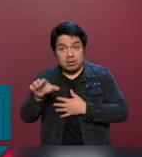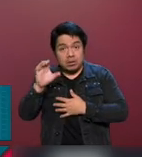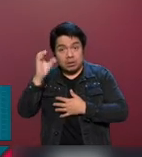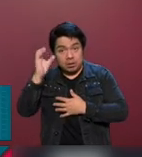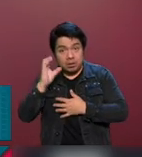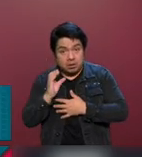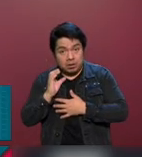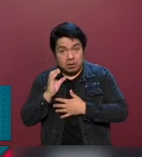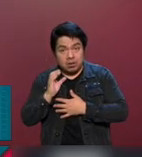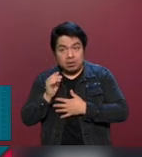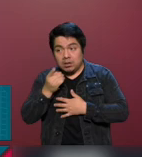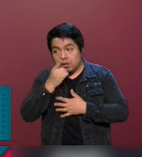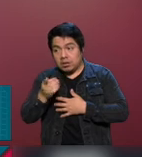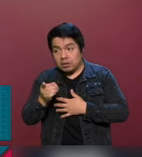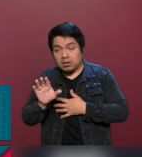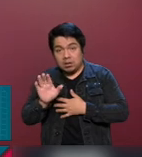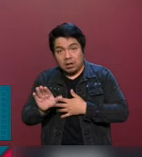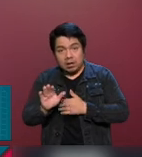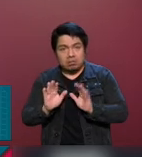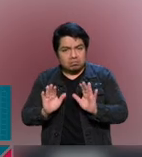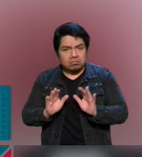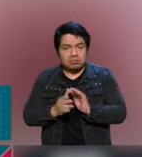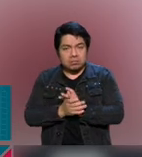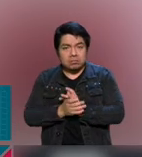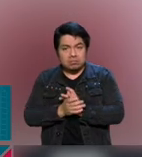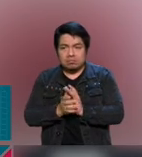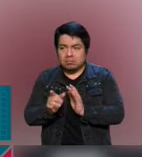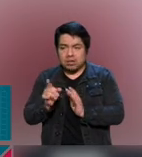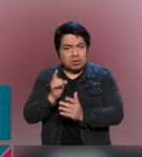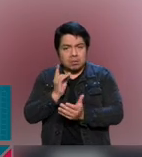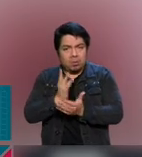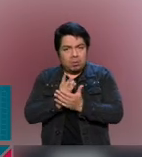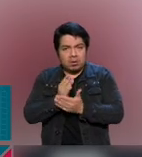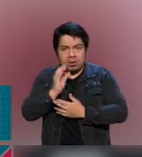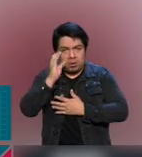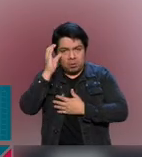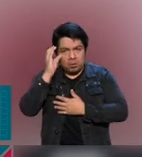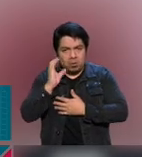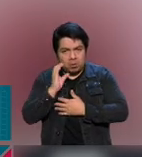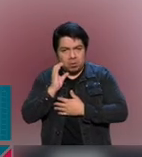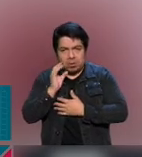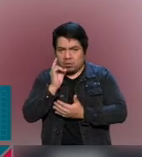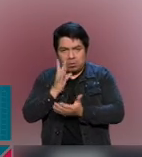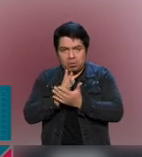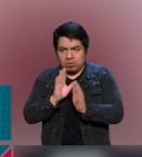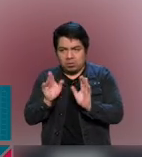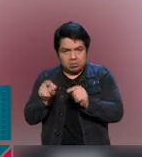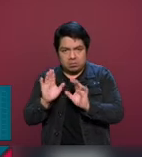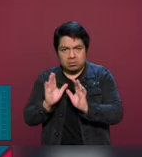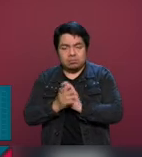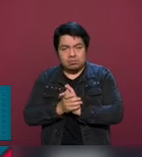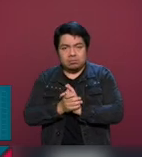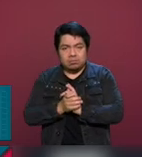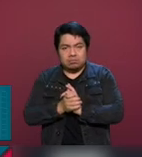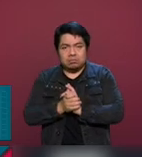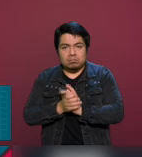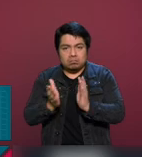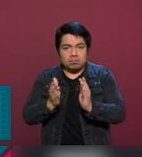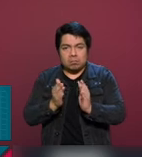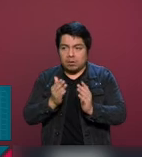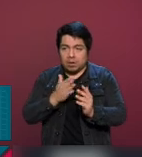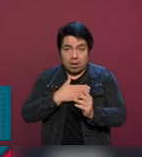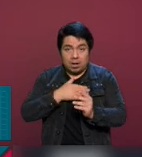Culiacán, que además es solo Culiacán, que